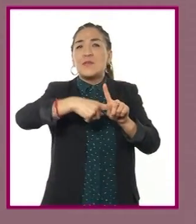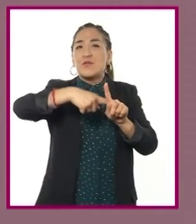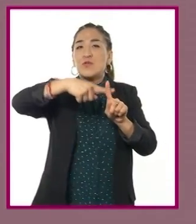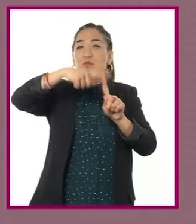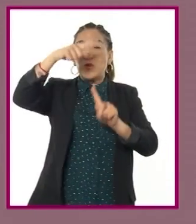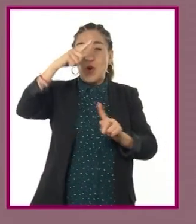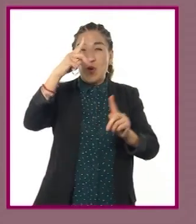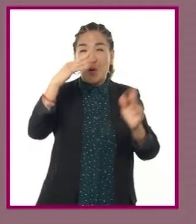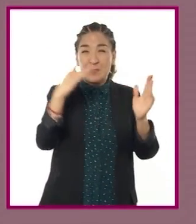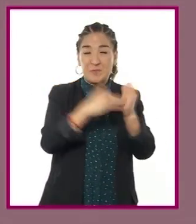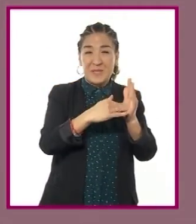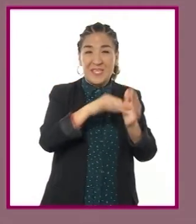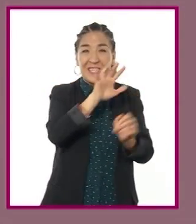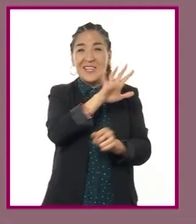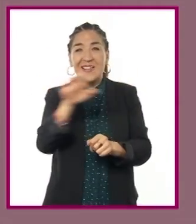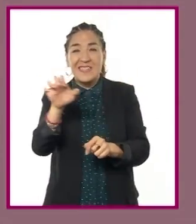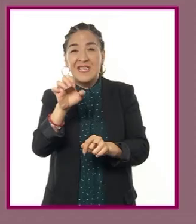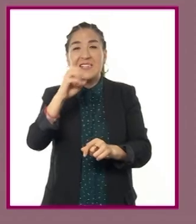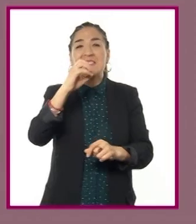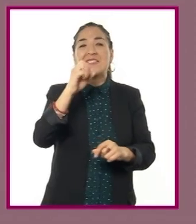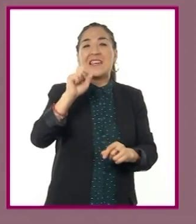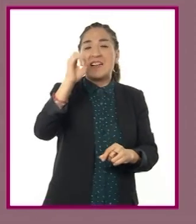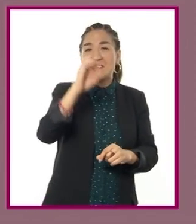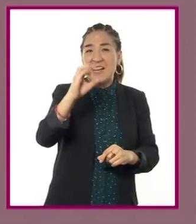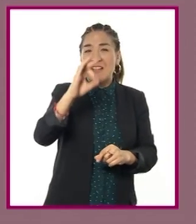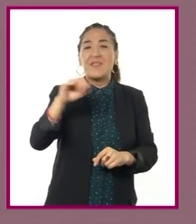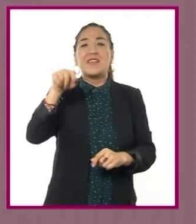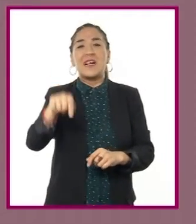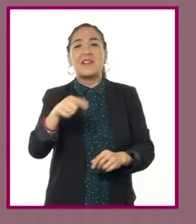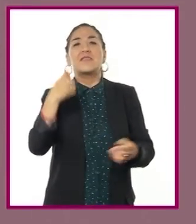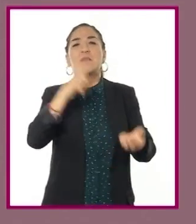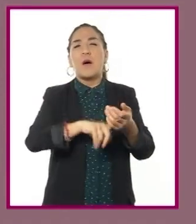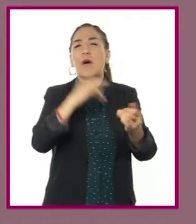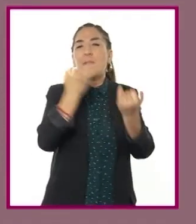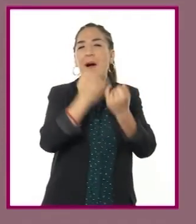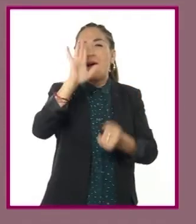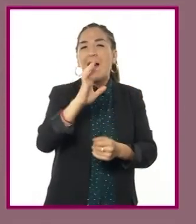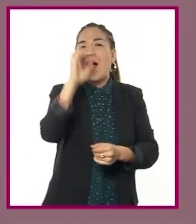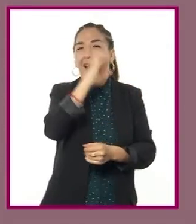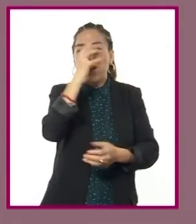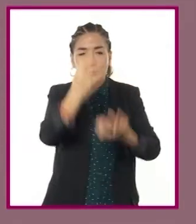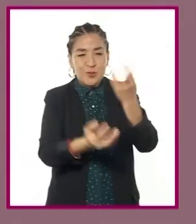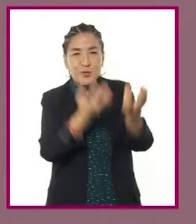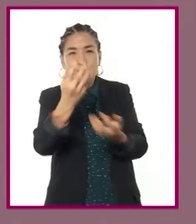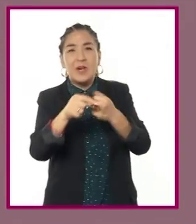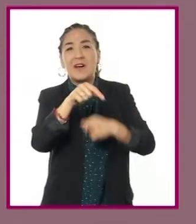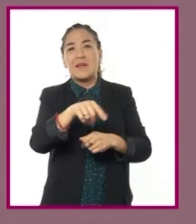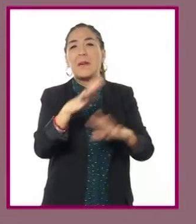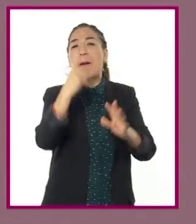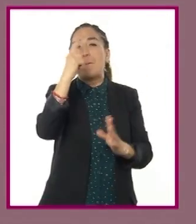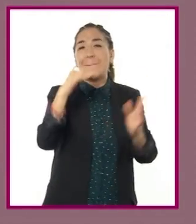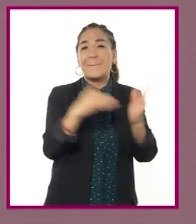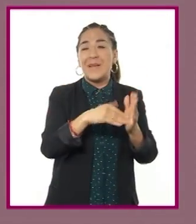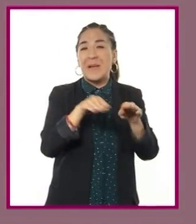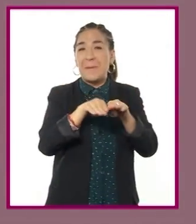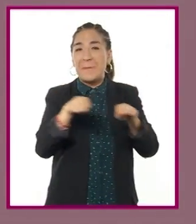los 2500 grados e impulsaba el humo radiactivo en un efecto chimenea a una altura considerable de hasta 1000 metros.